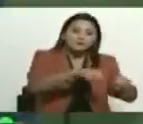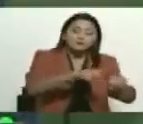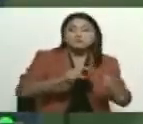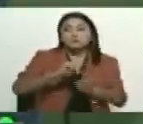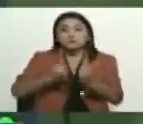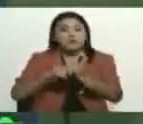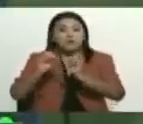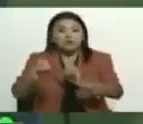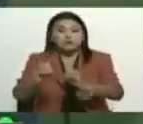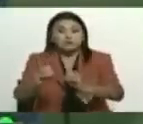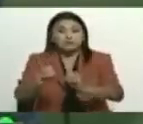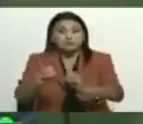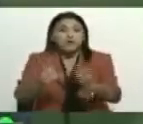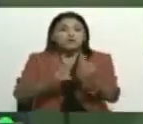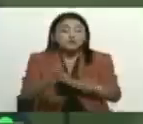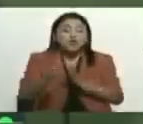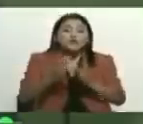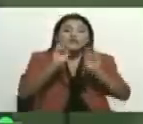en materia de desarrollo?